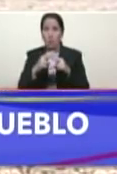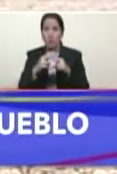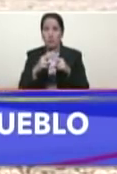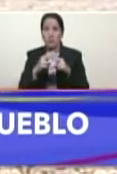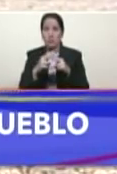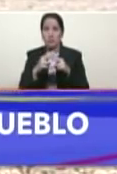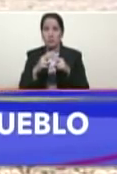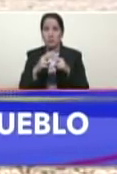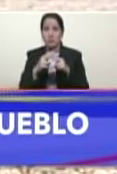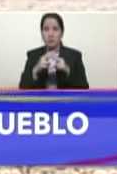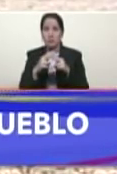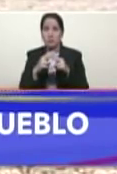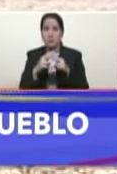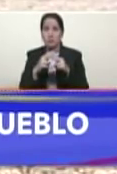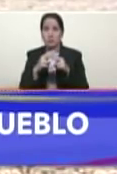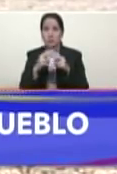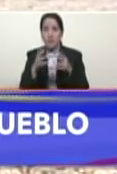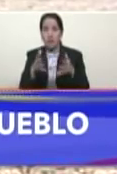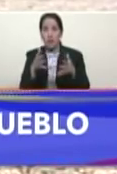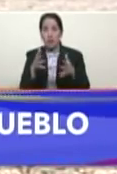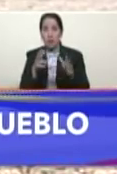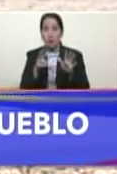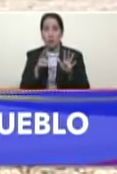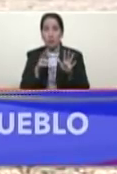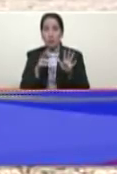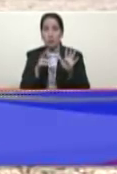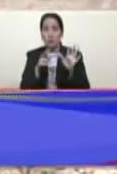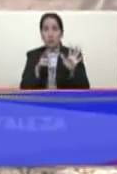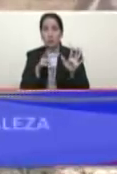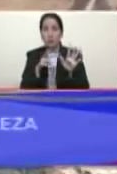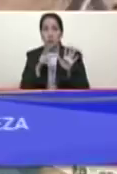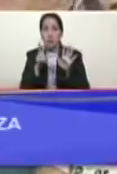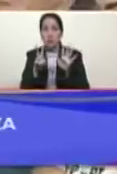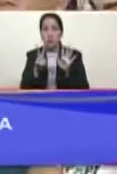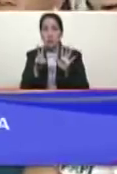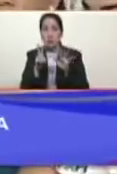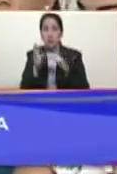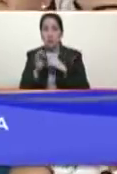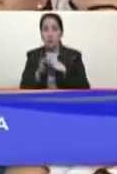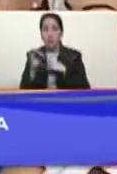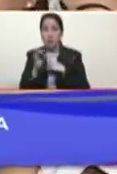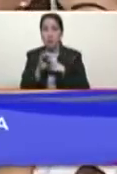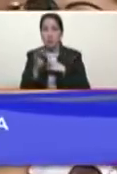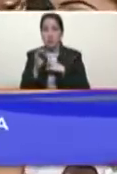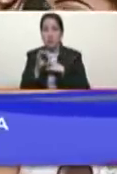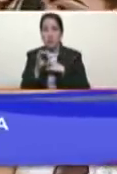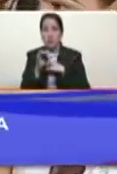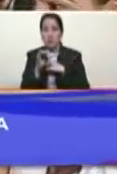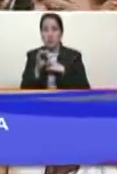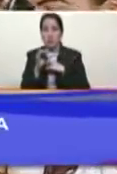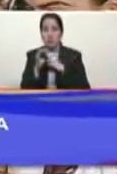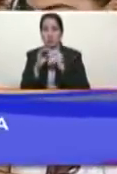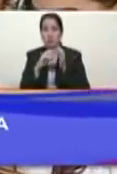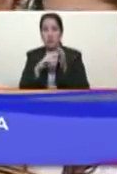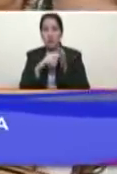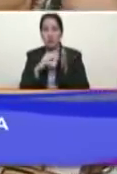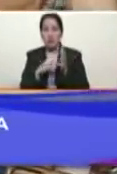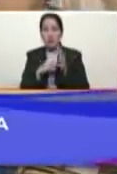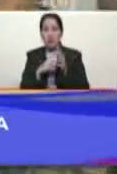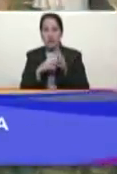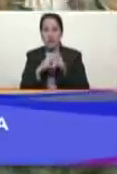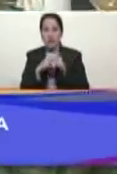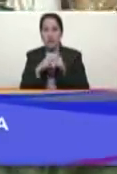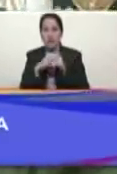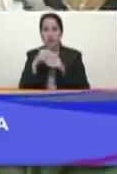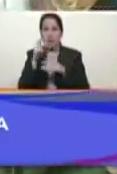el 67% de los que votaron, que significa el 36% de los electores